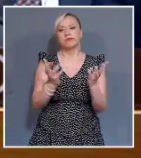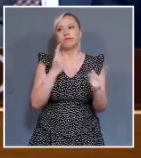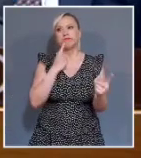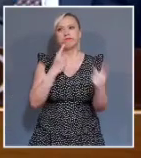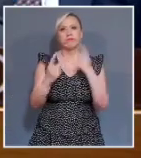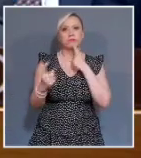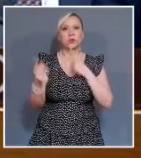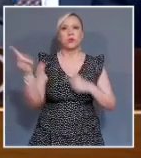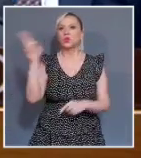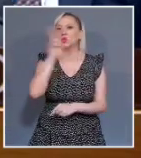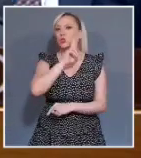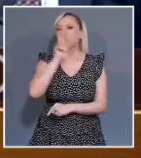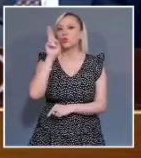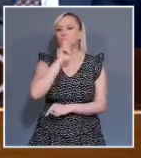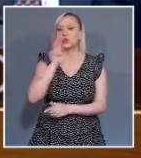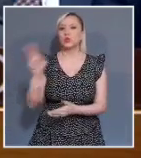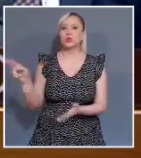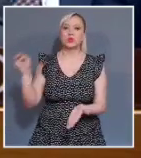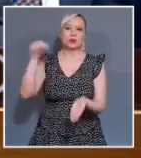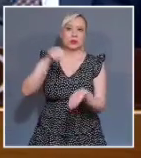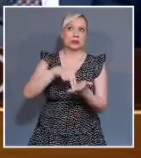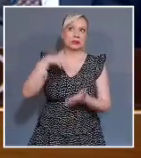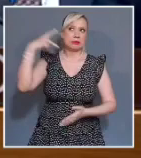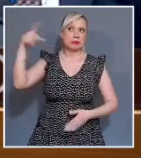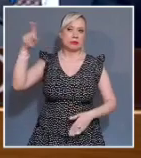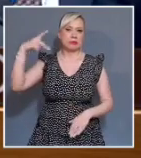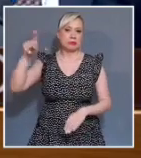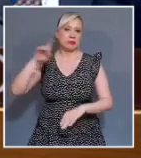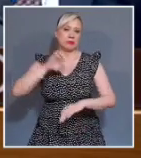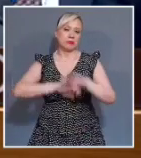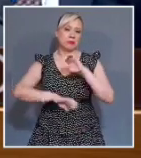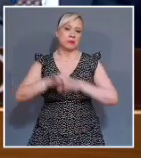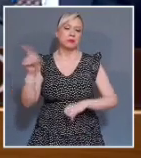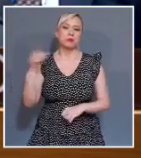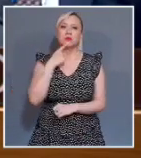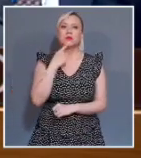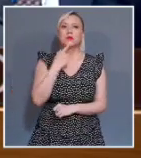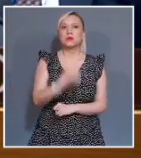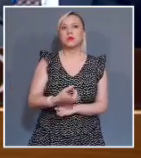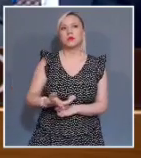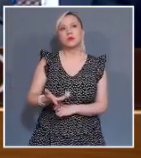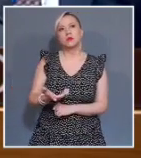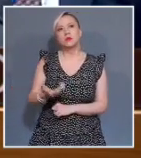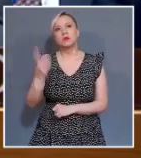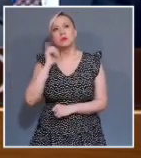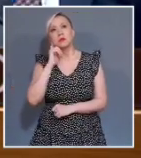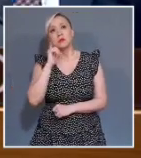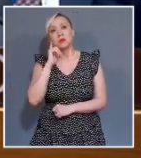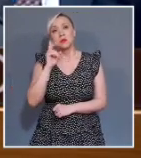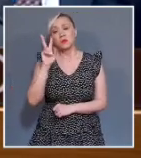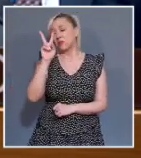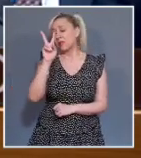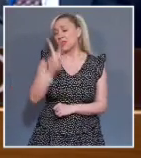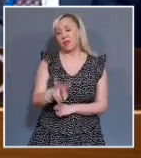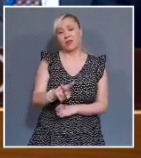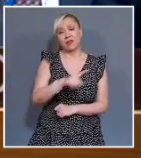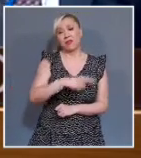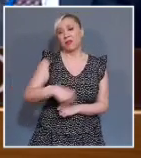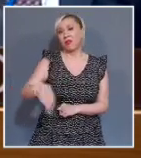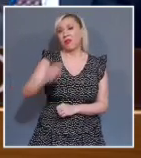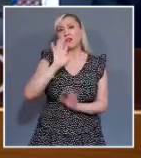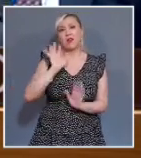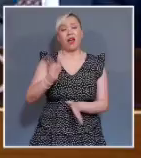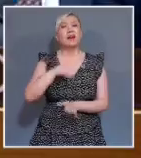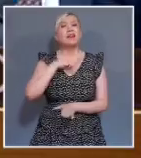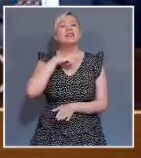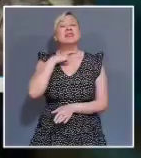Exteriores, Sergei Lavrov. En esa reunión, Lavrov aseguró que el mundo llegó a una situación de mayor riesgo de la que hubo durante